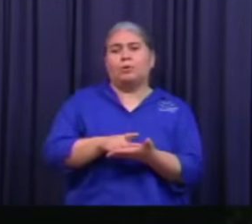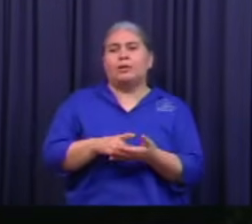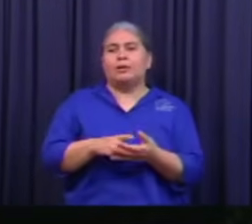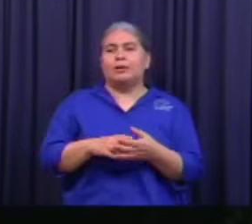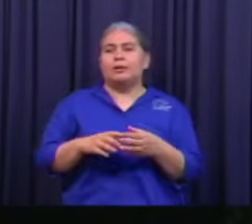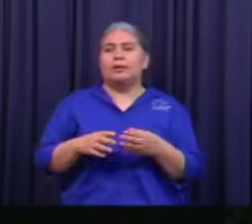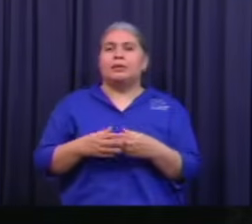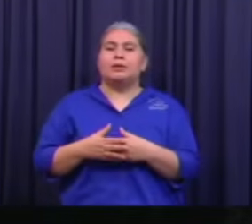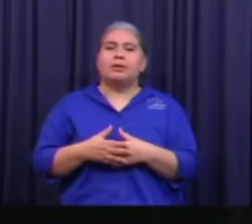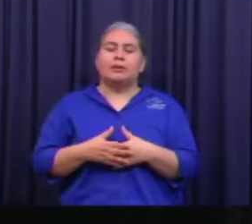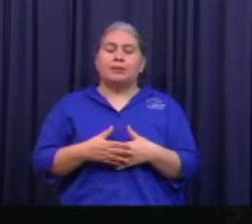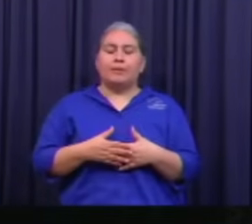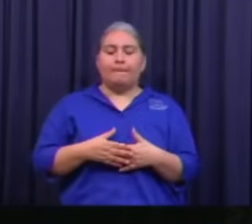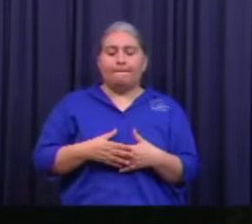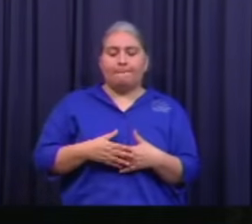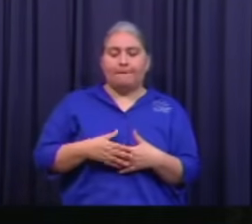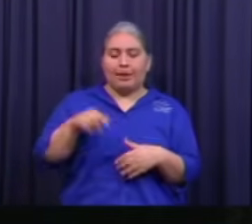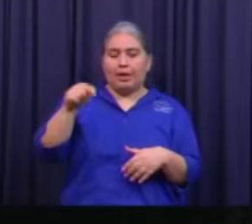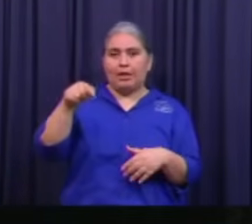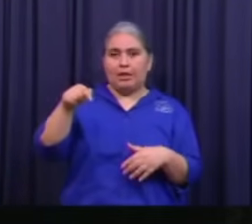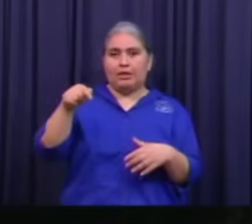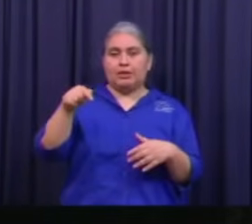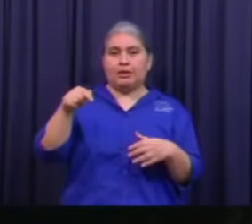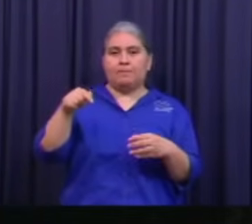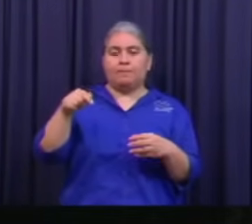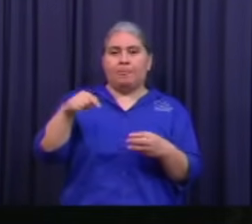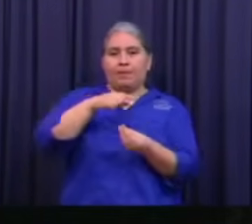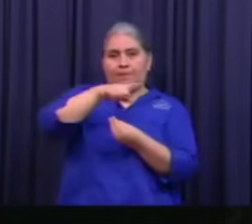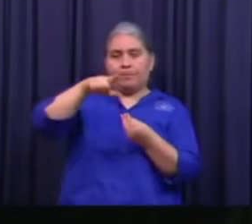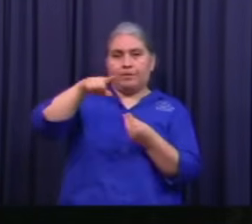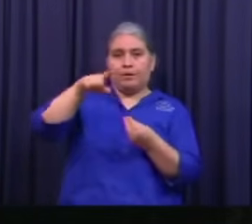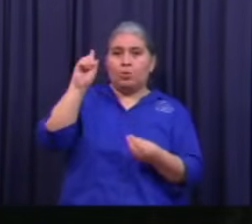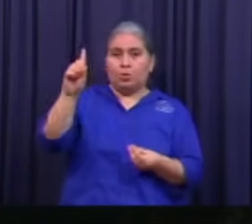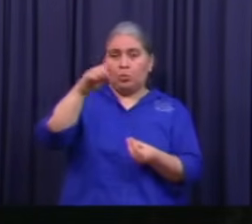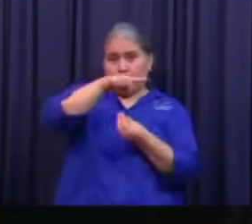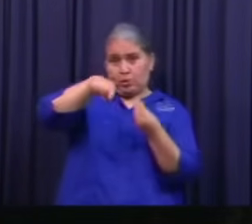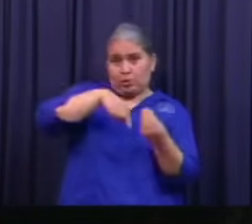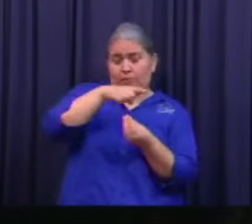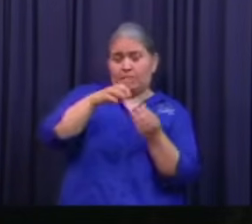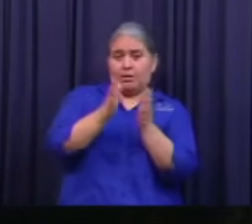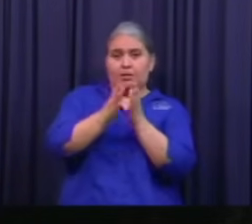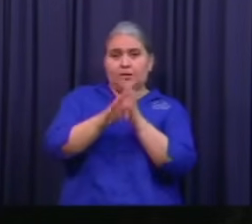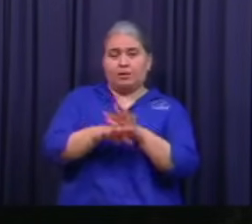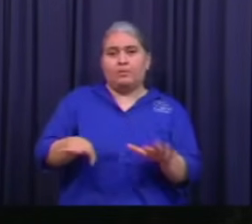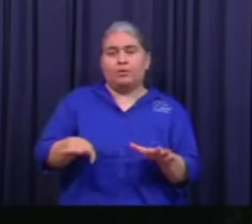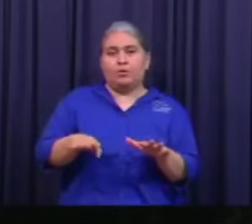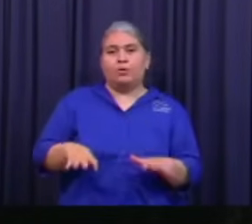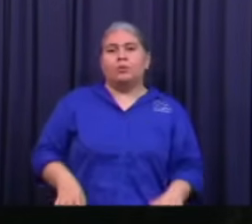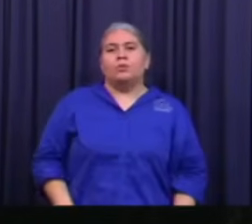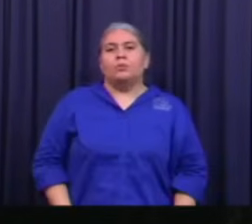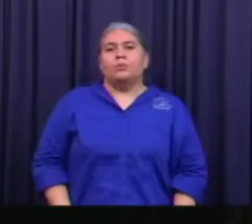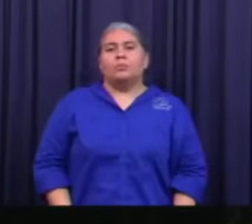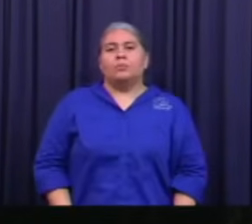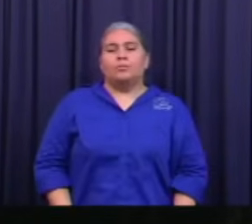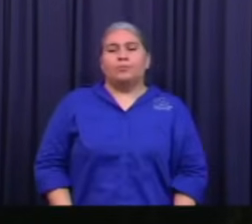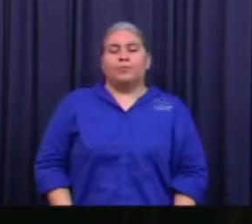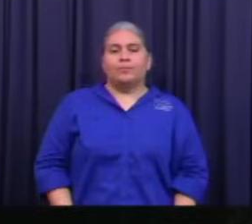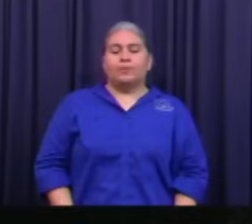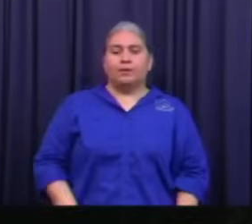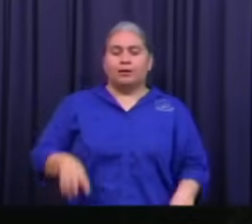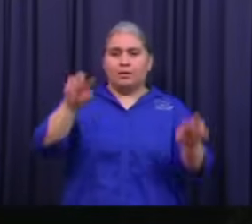cardíaca va Qué les voy a decir y cuando llega al lugar en la funeraria la gente hermano hasta con